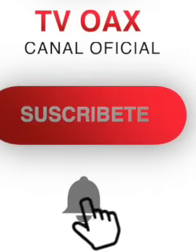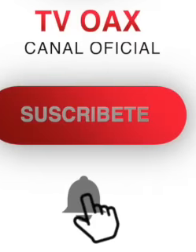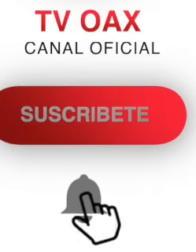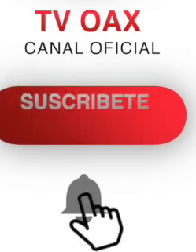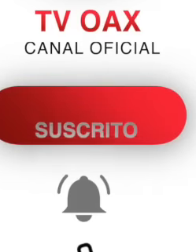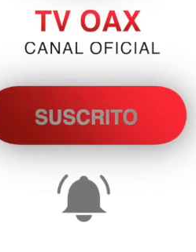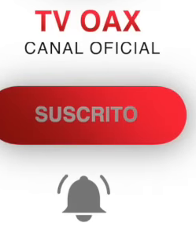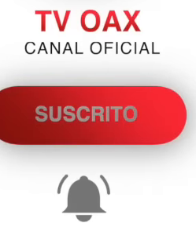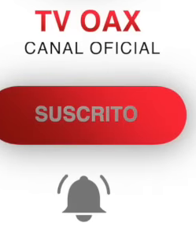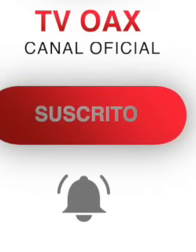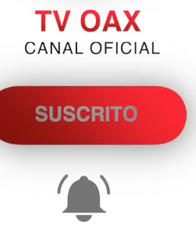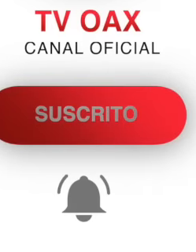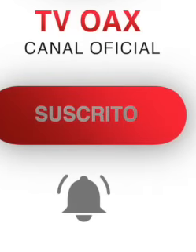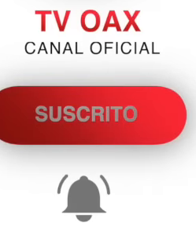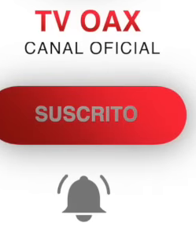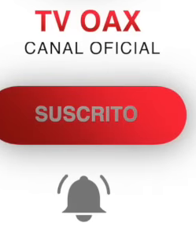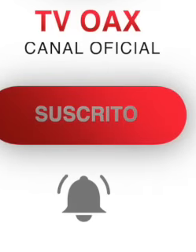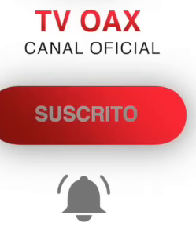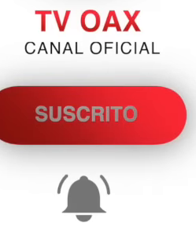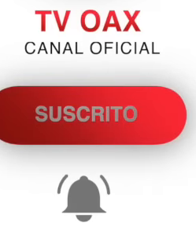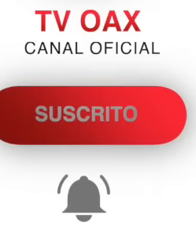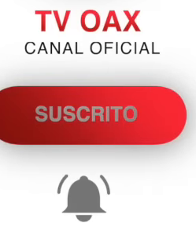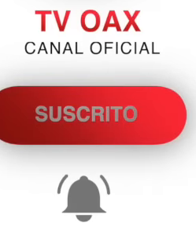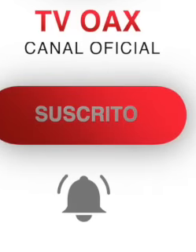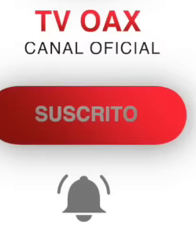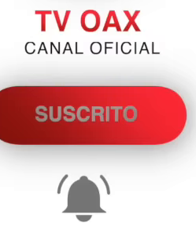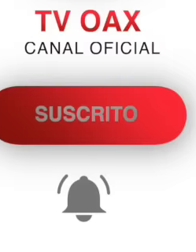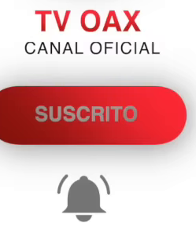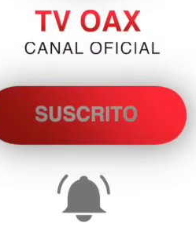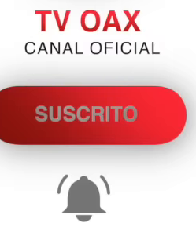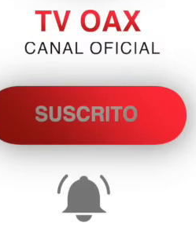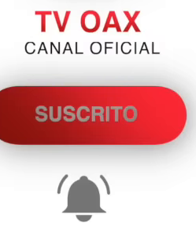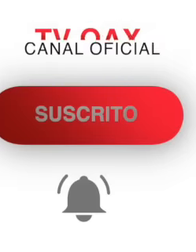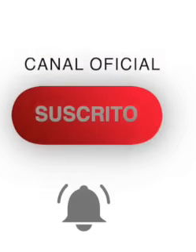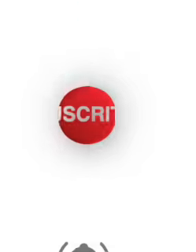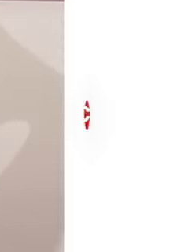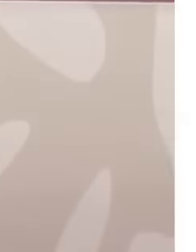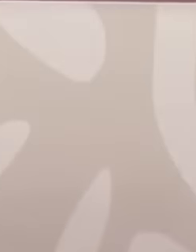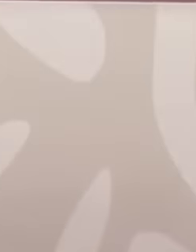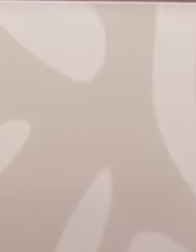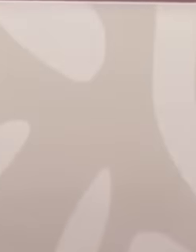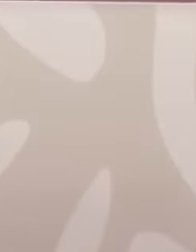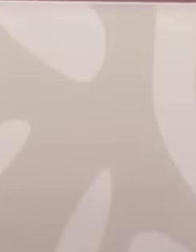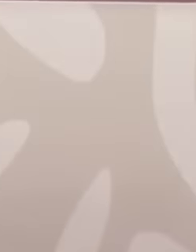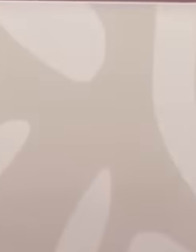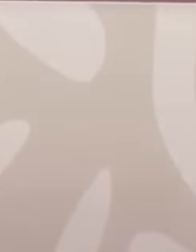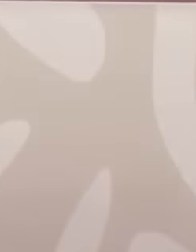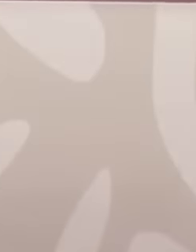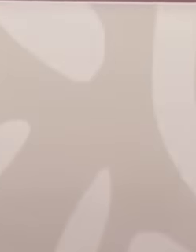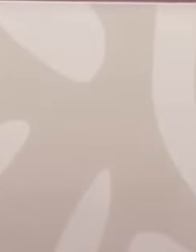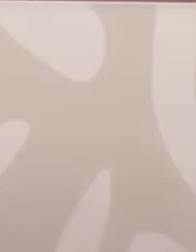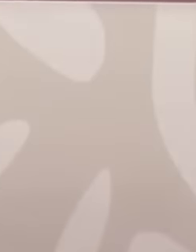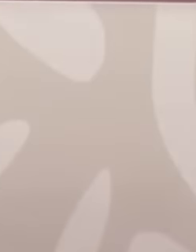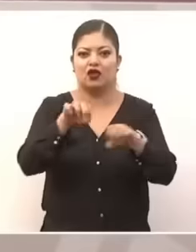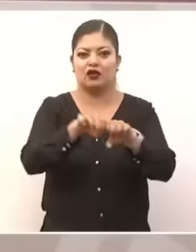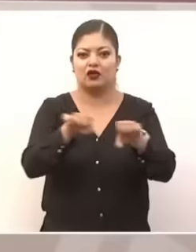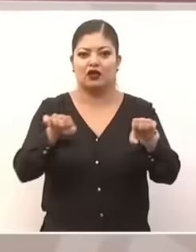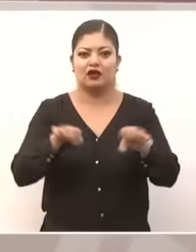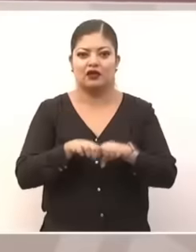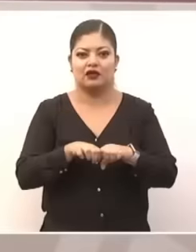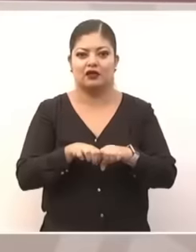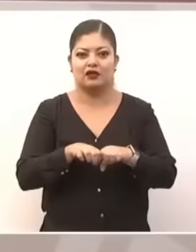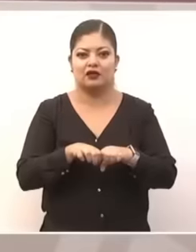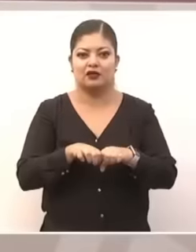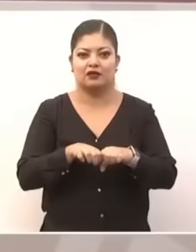presidente Andrés Manuel López Obrador. Gobernador Enrique Alfaro, a todo el equipo